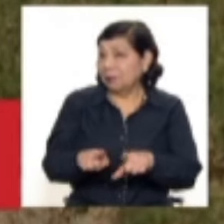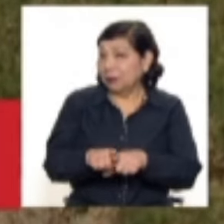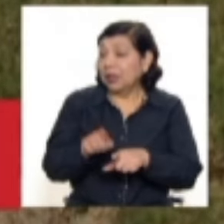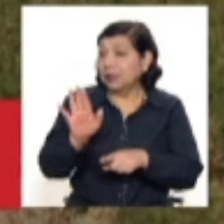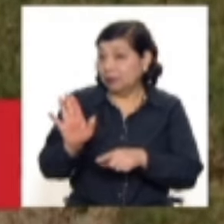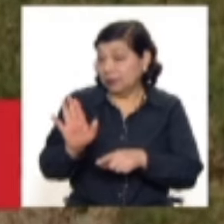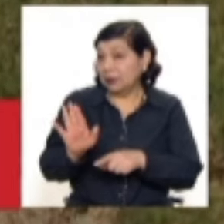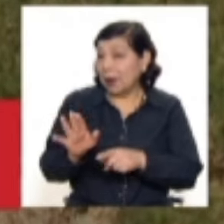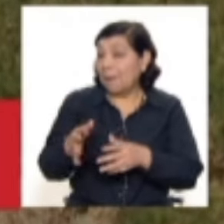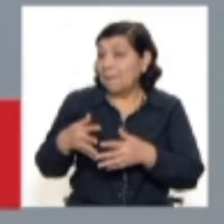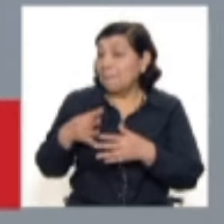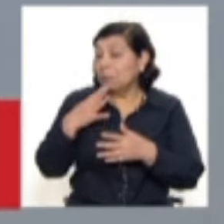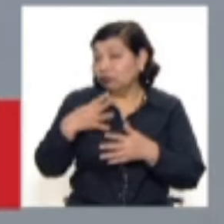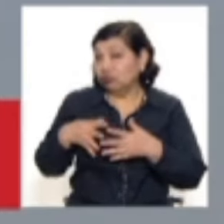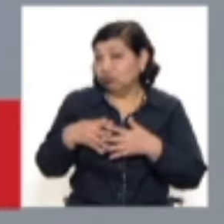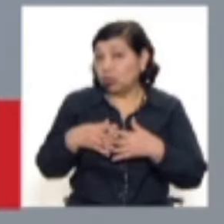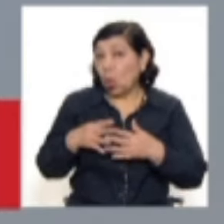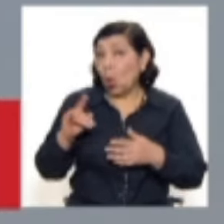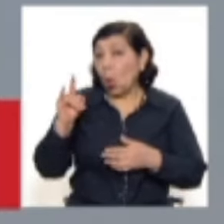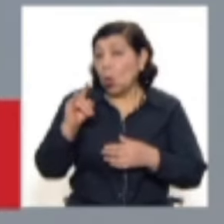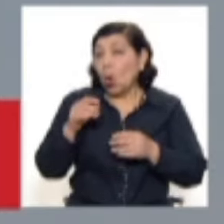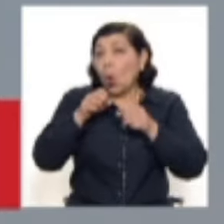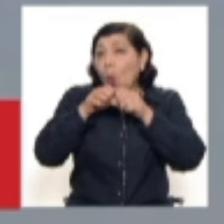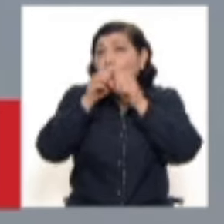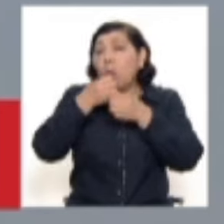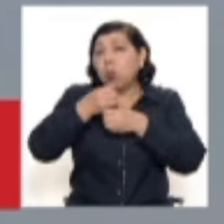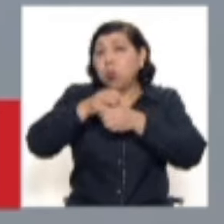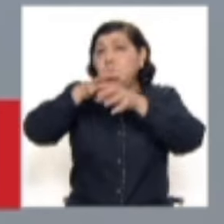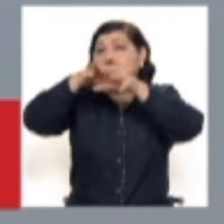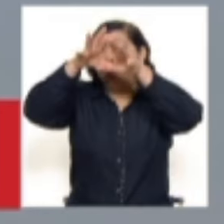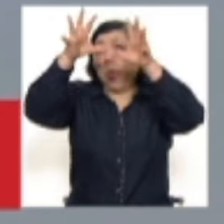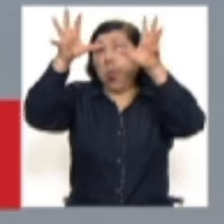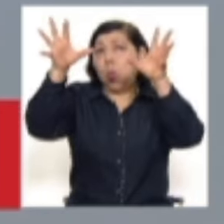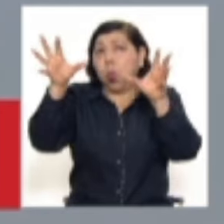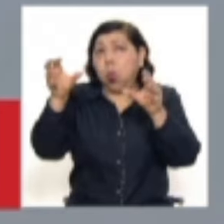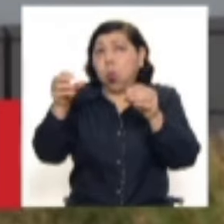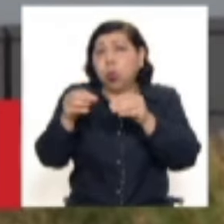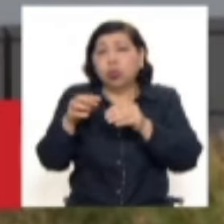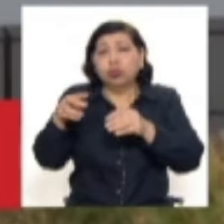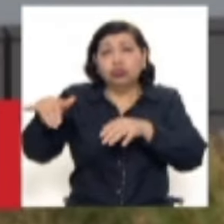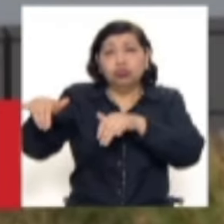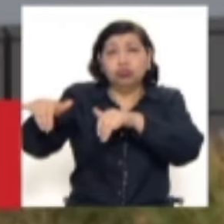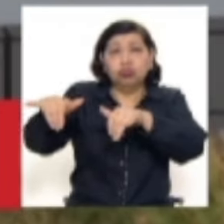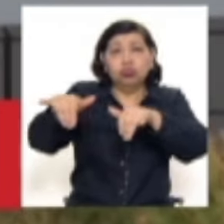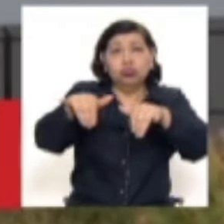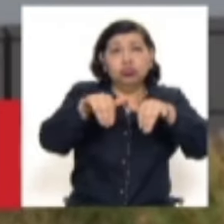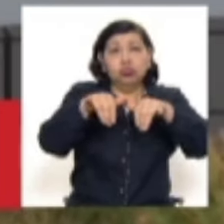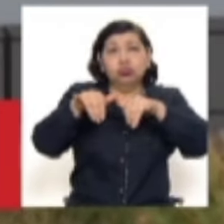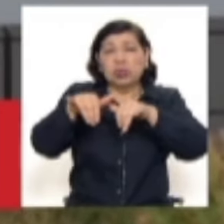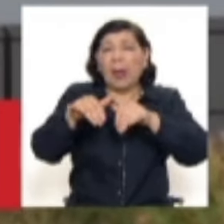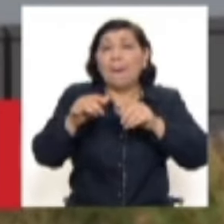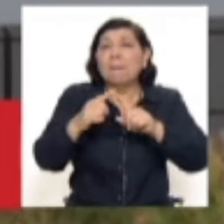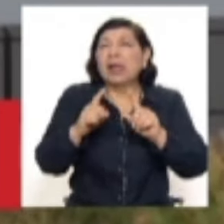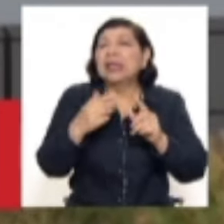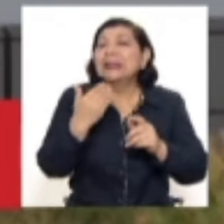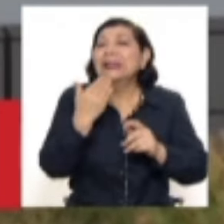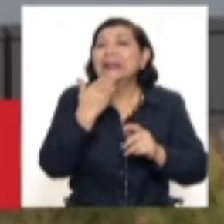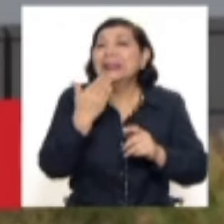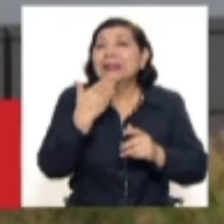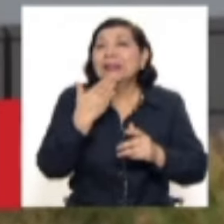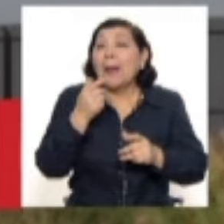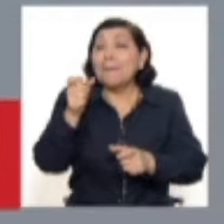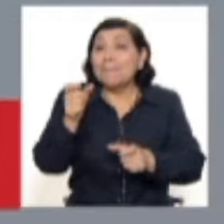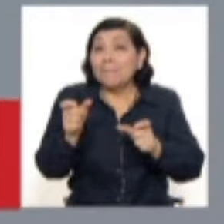ese país se activó el uso de un globo aerostático con sensores y cámaras de alta resolución para identificar